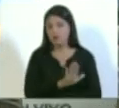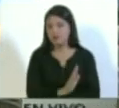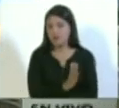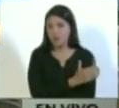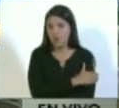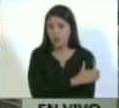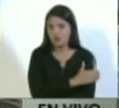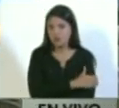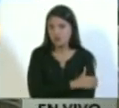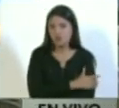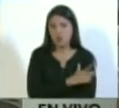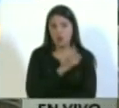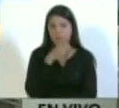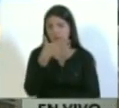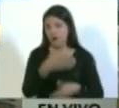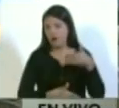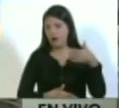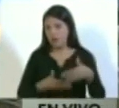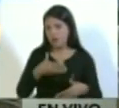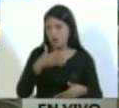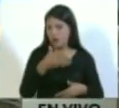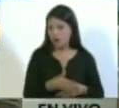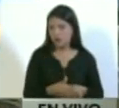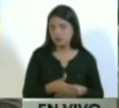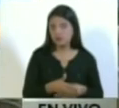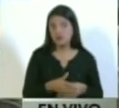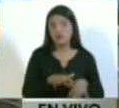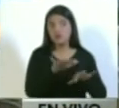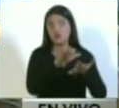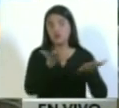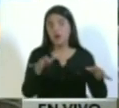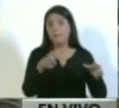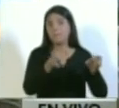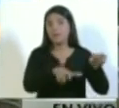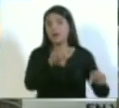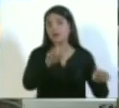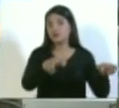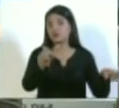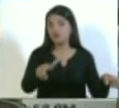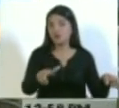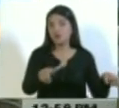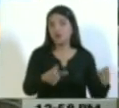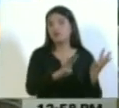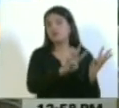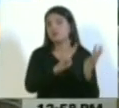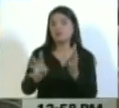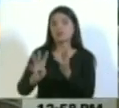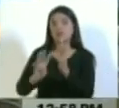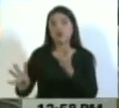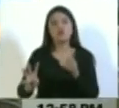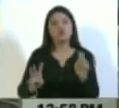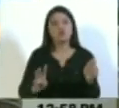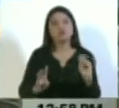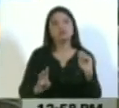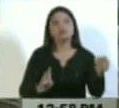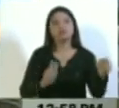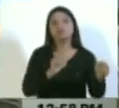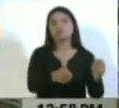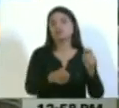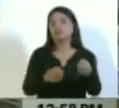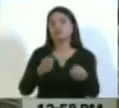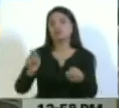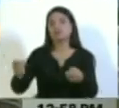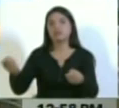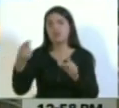acostumbrado a los criminales, agarra un poco de personas, las pone en una cola, cada quien con un monto diferente